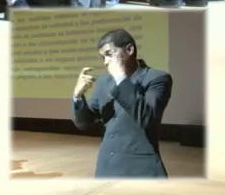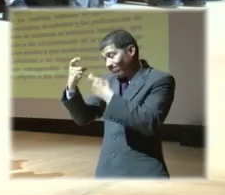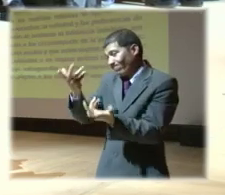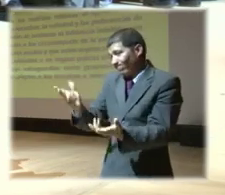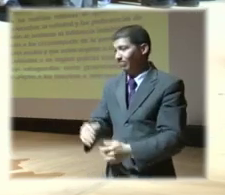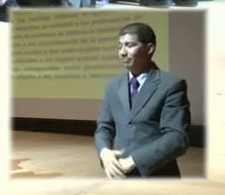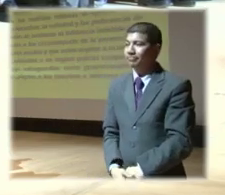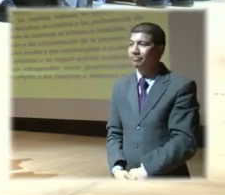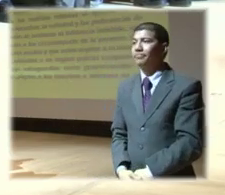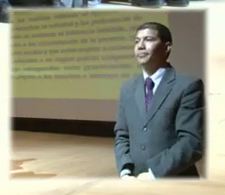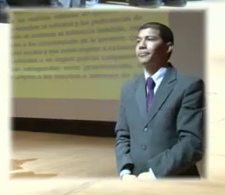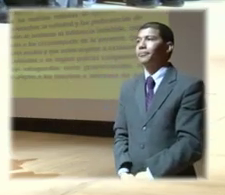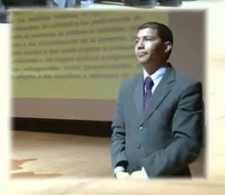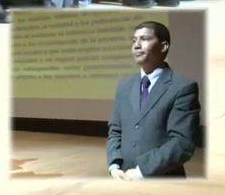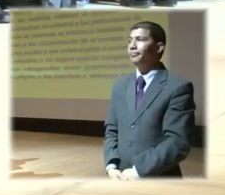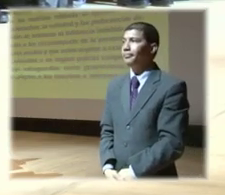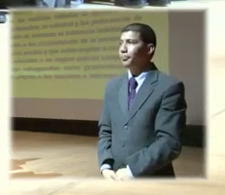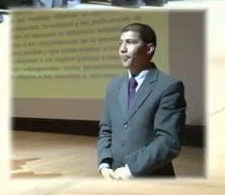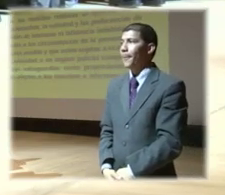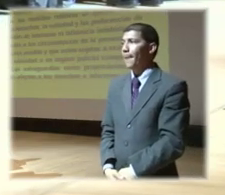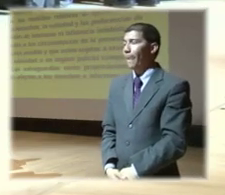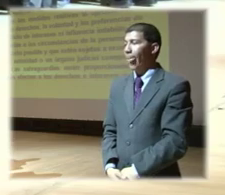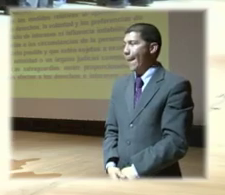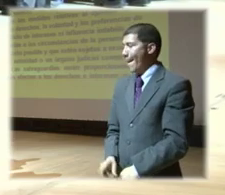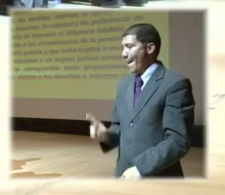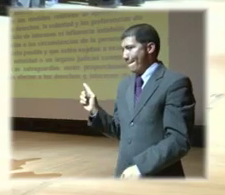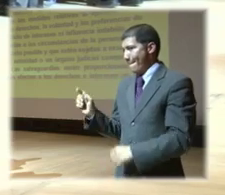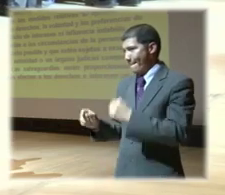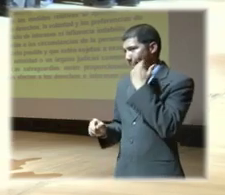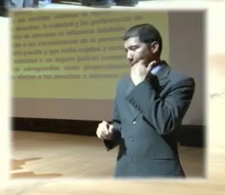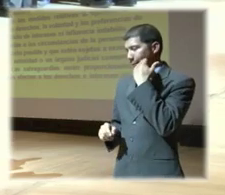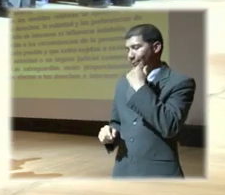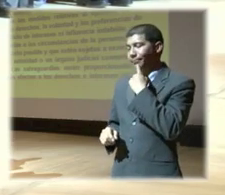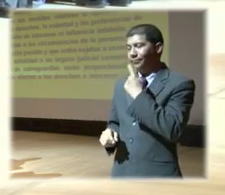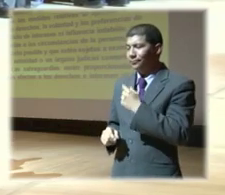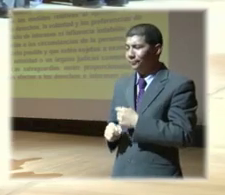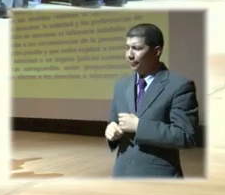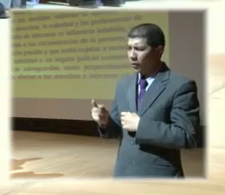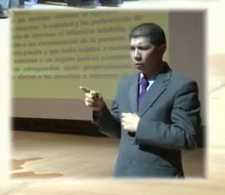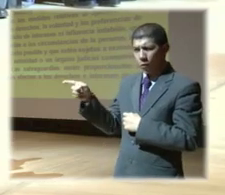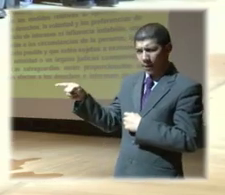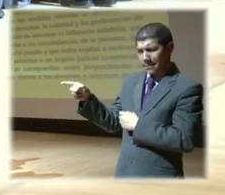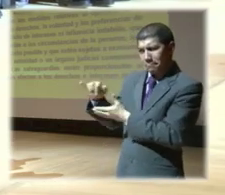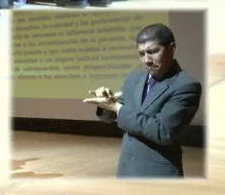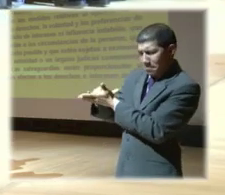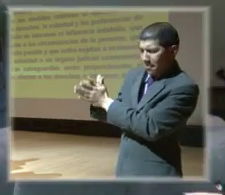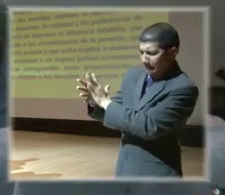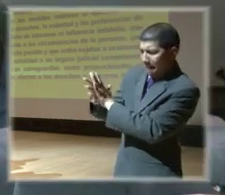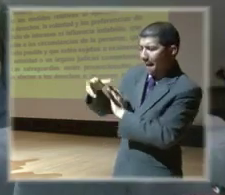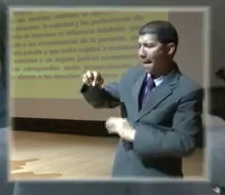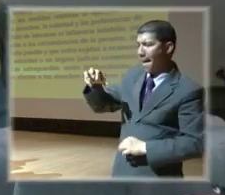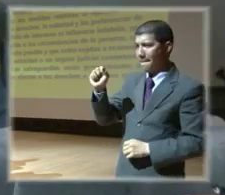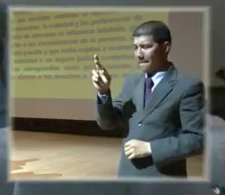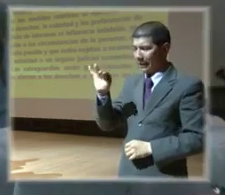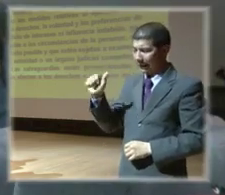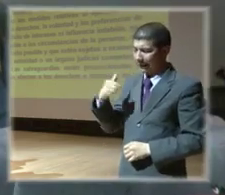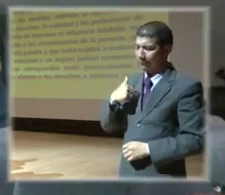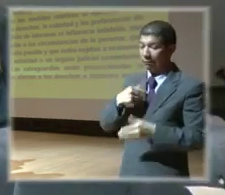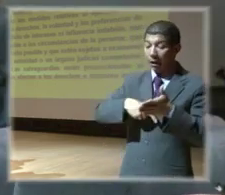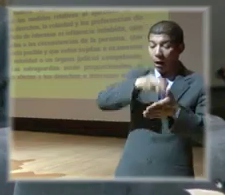Bueno, tomando un poco y siguiendo la línea de lo que comentaba Patricia, la convención viene a brindar